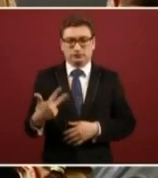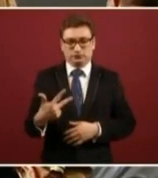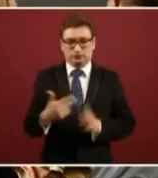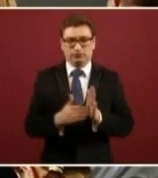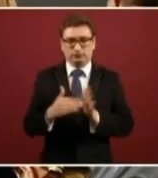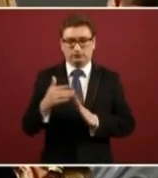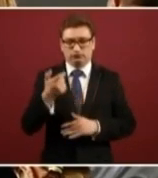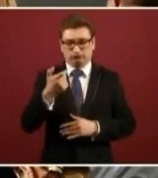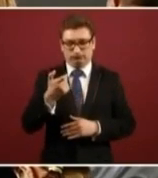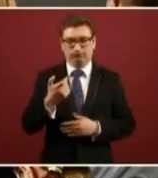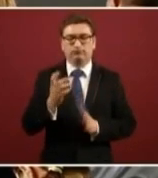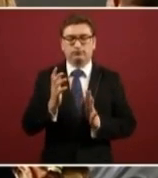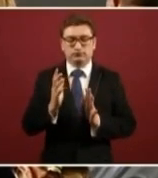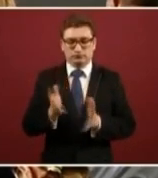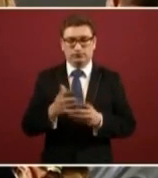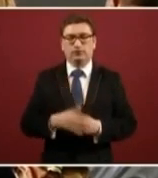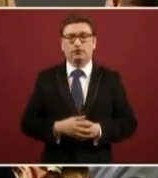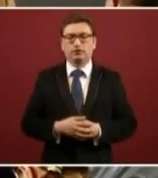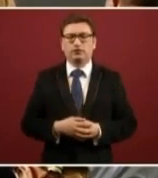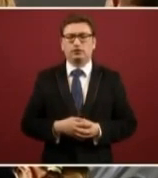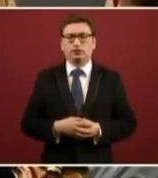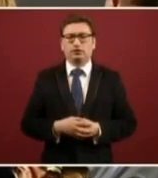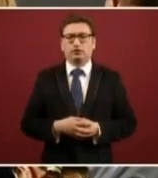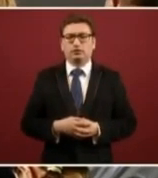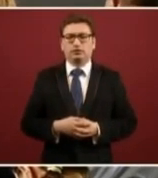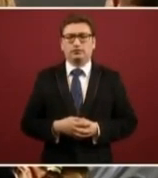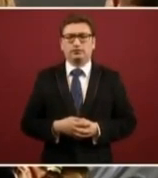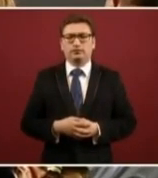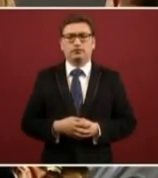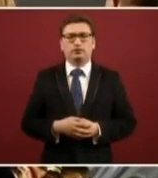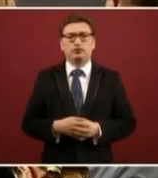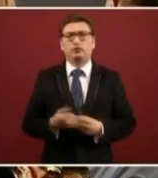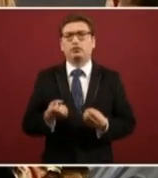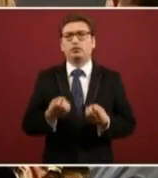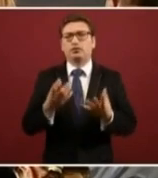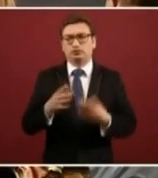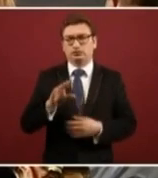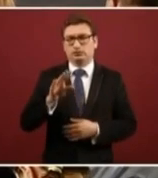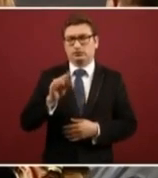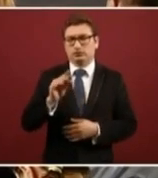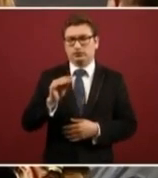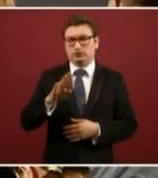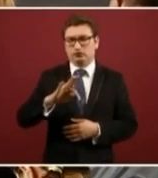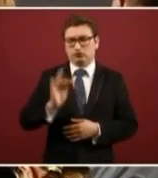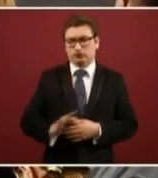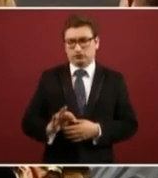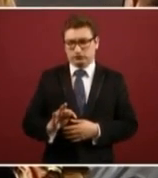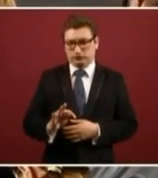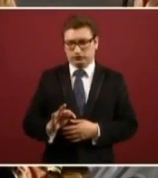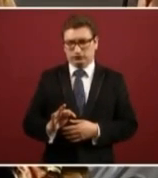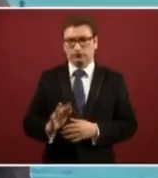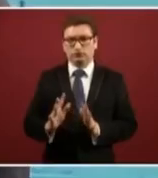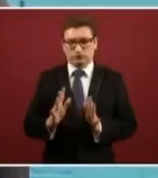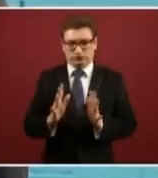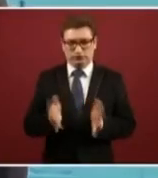7.713 millones de pesos. Estamos hablando del 90% ya